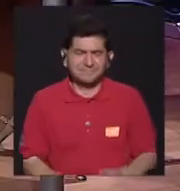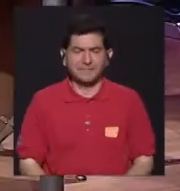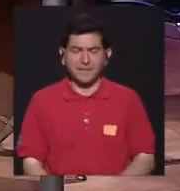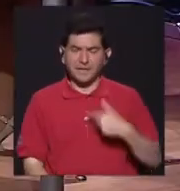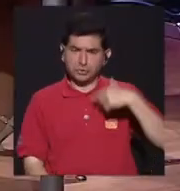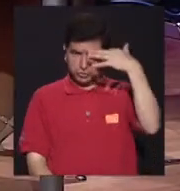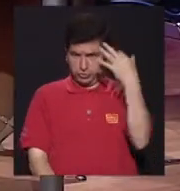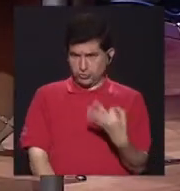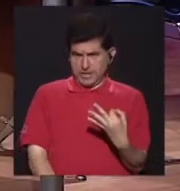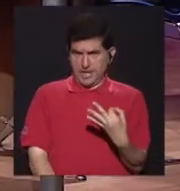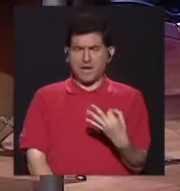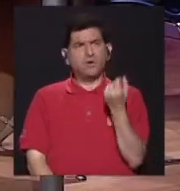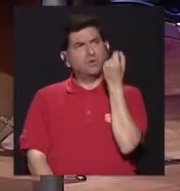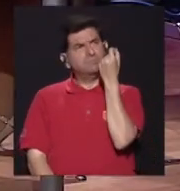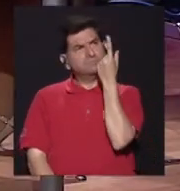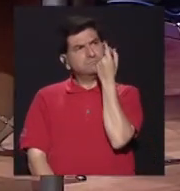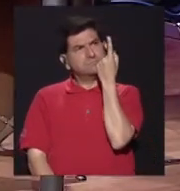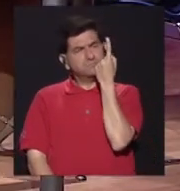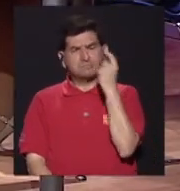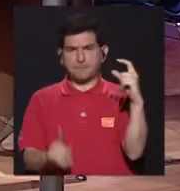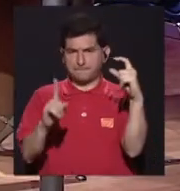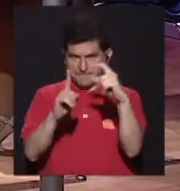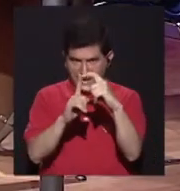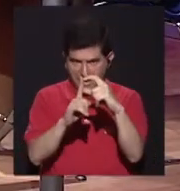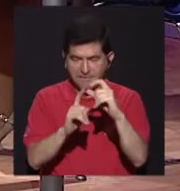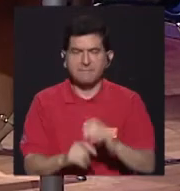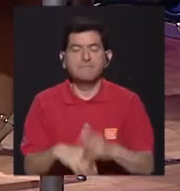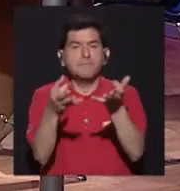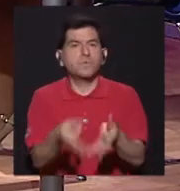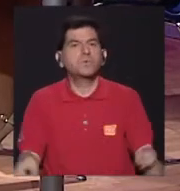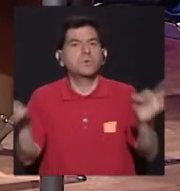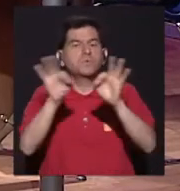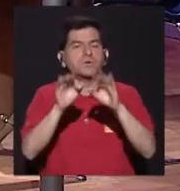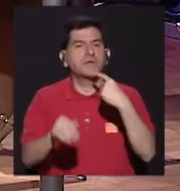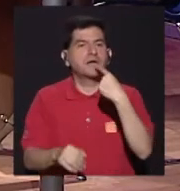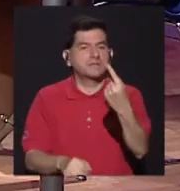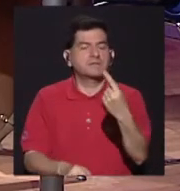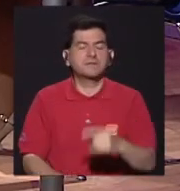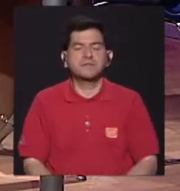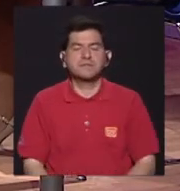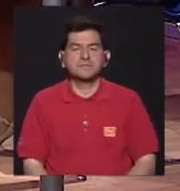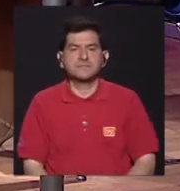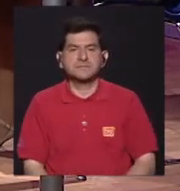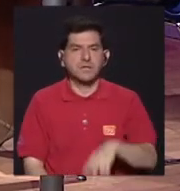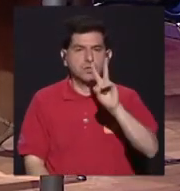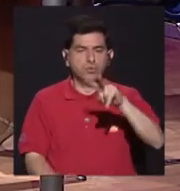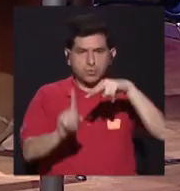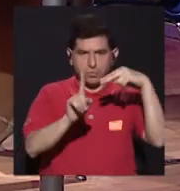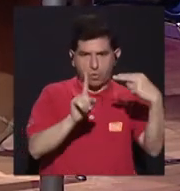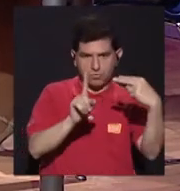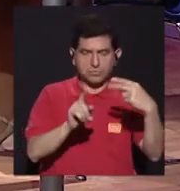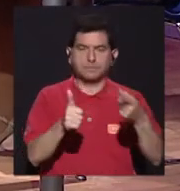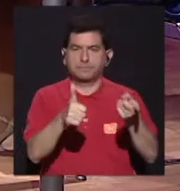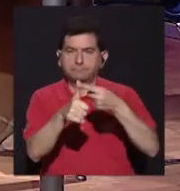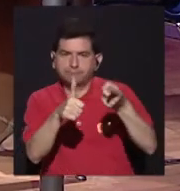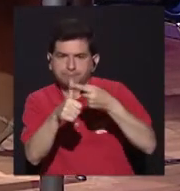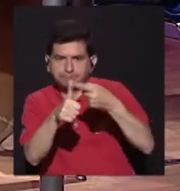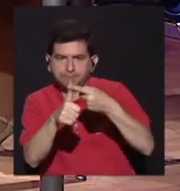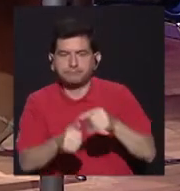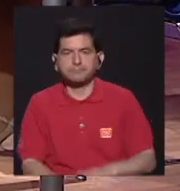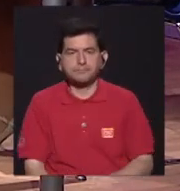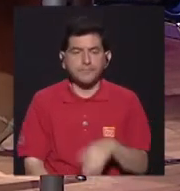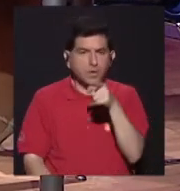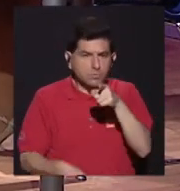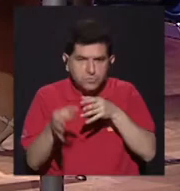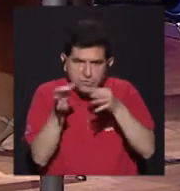que para entender este término, ¿verdad?, es importante hablarlo desde dos puntos. El primero, tal como